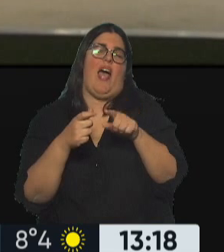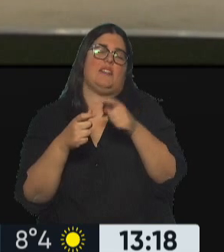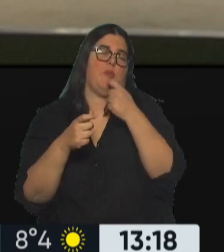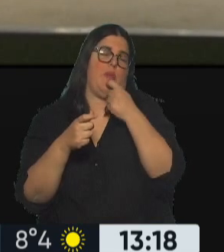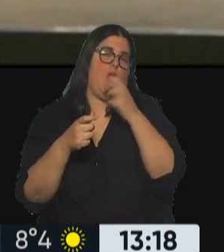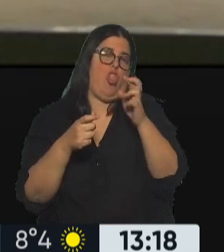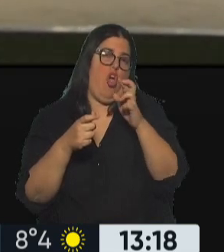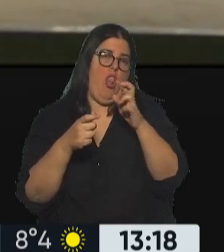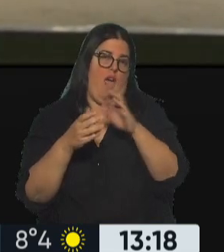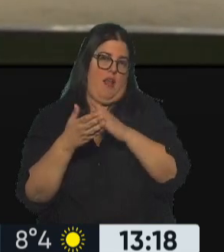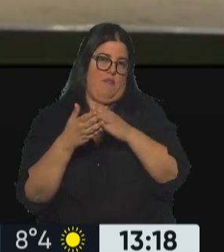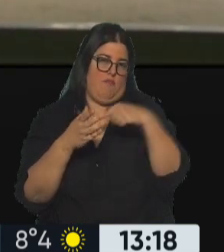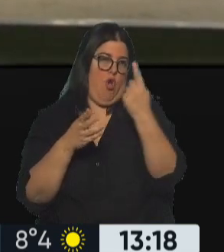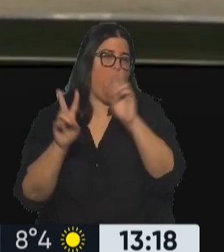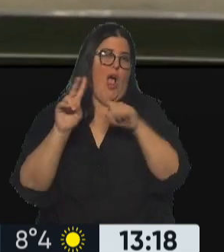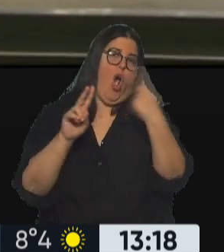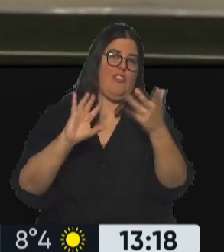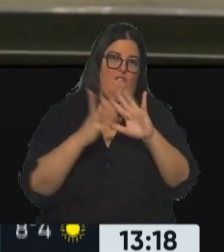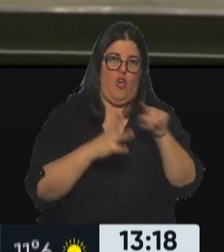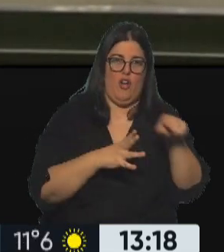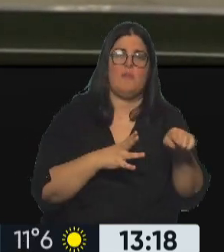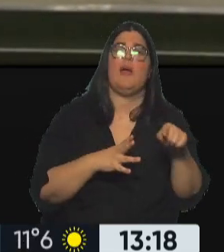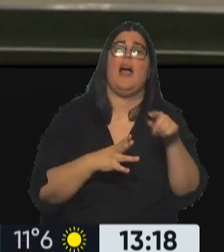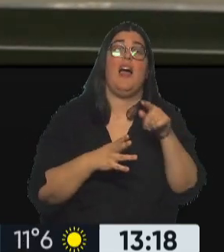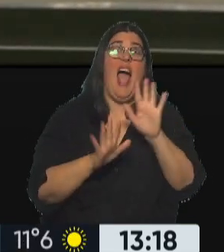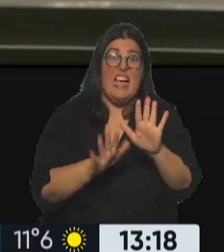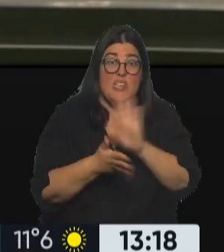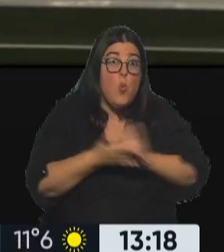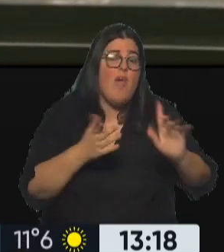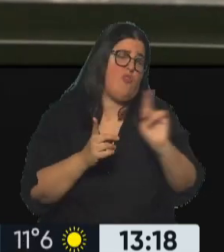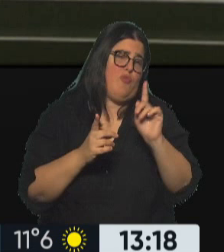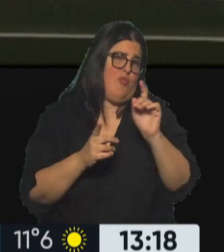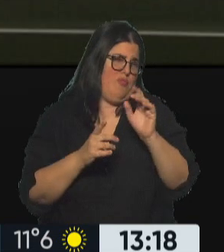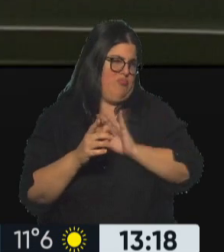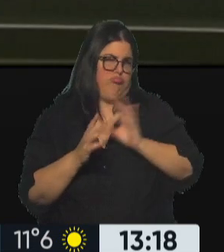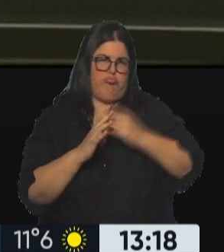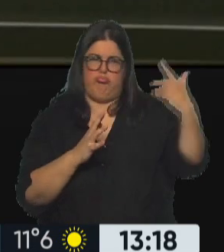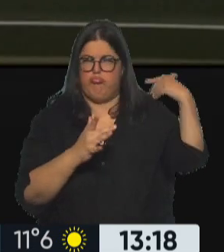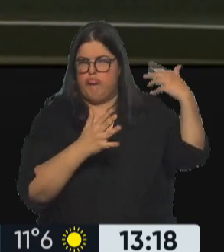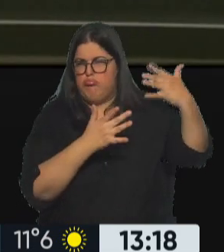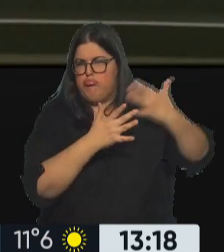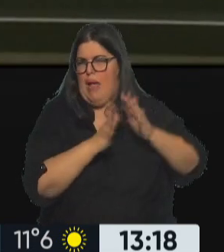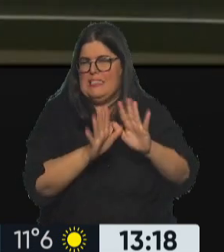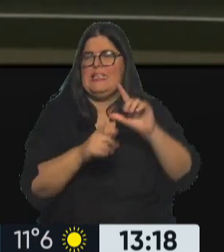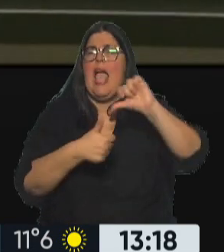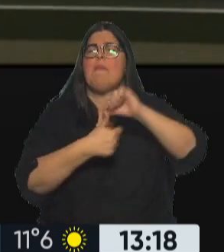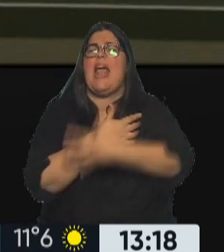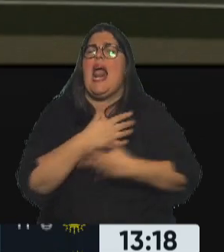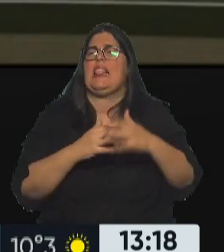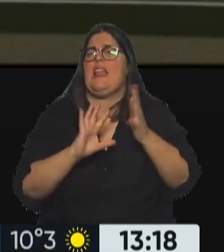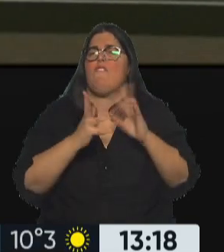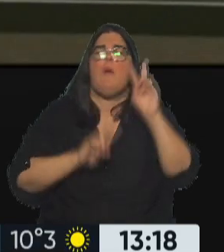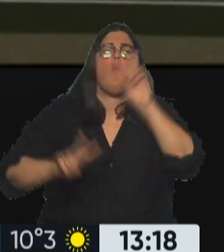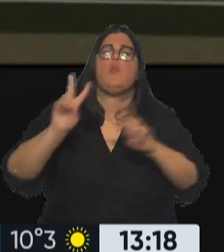caso particular el dólar, no son nuevos. Tienen mucho tiempo, en América Latina tenemos una larga historia y por alguna